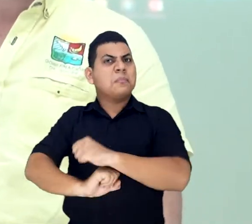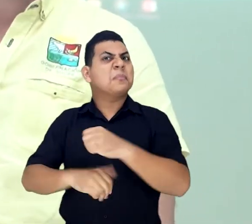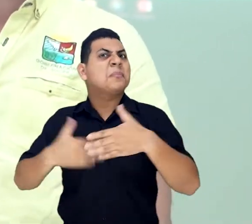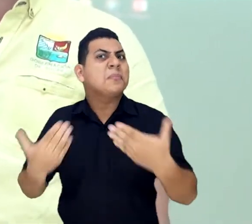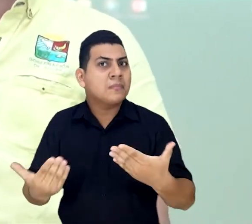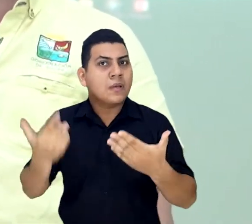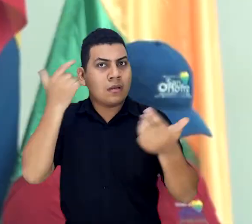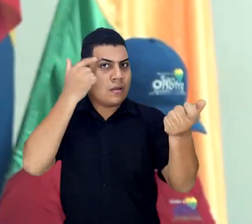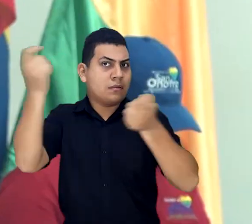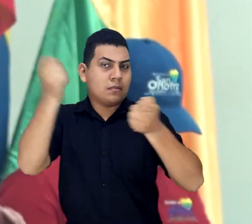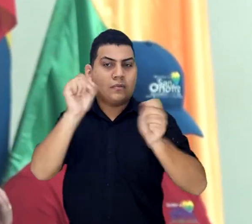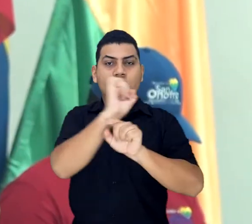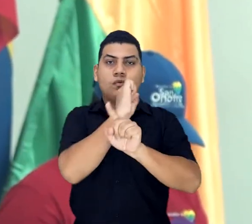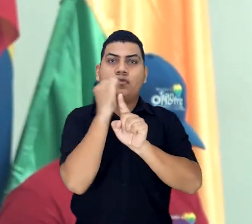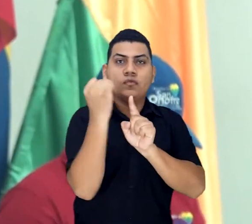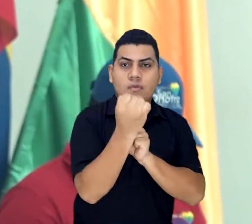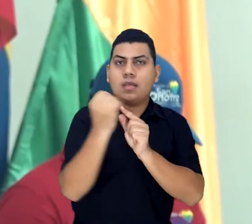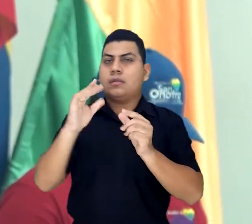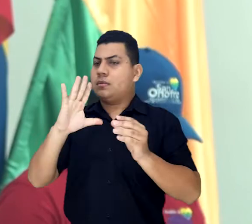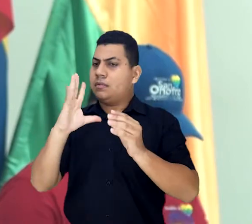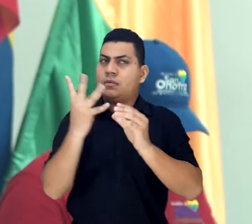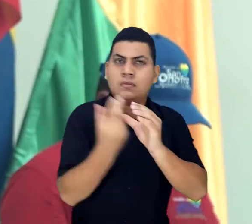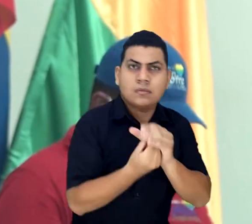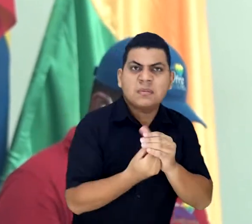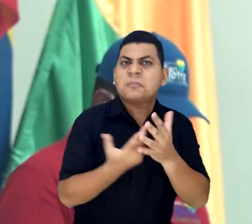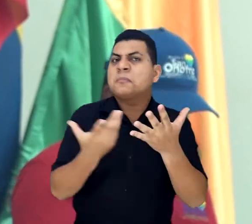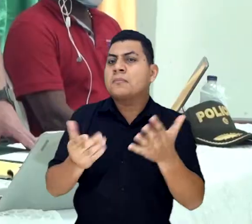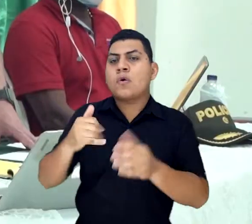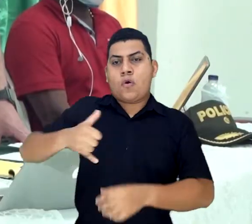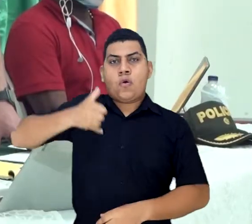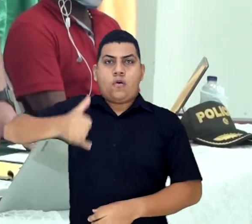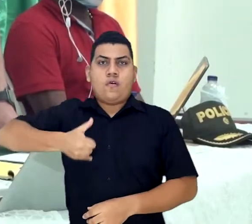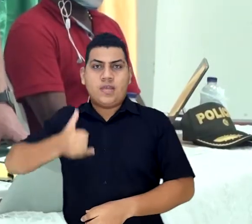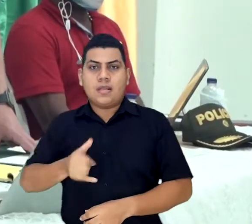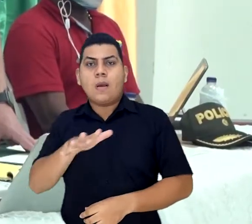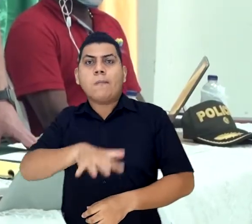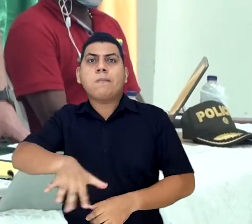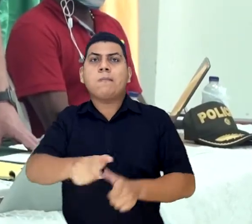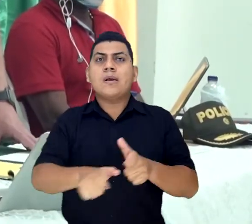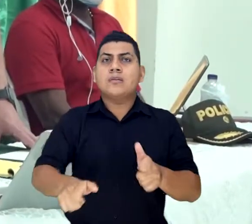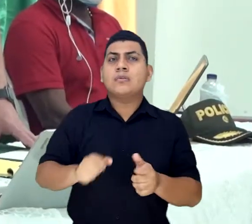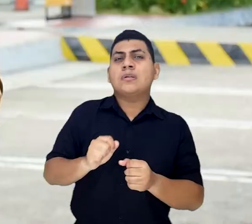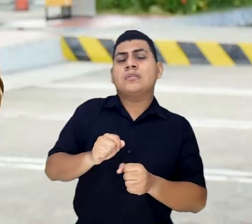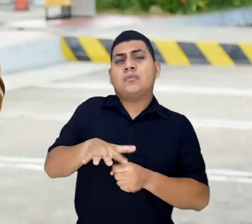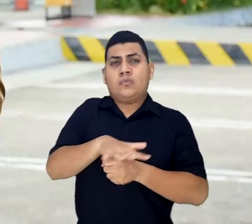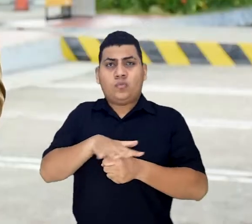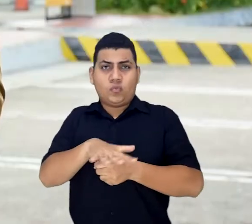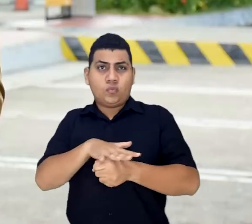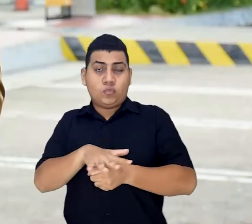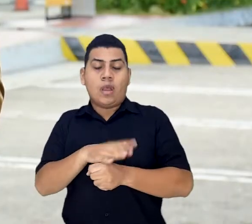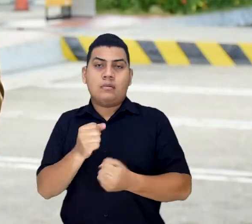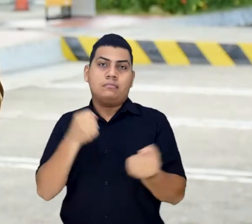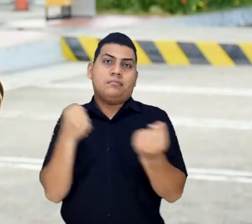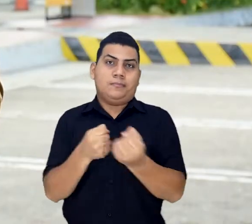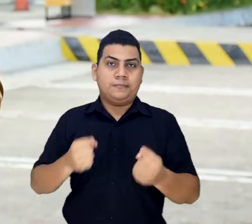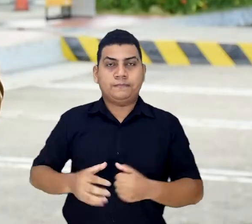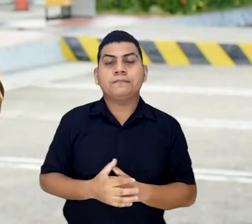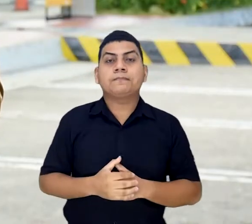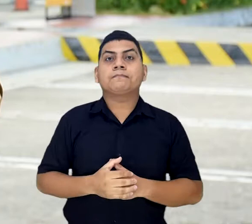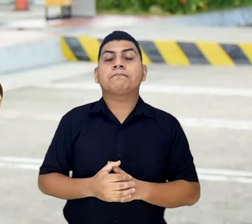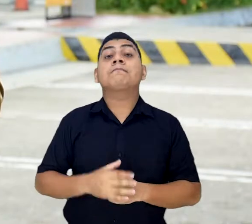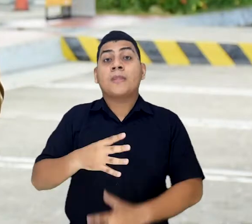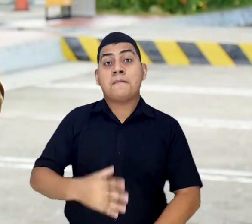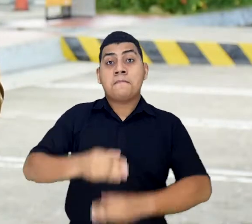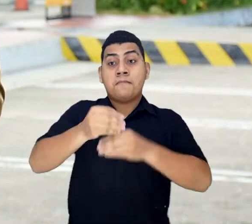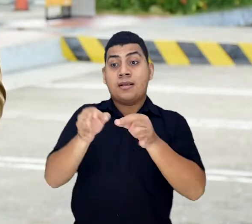unas alternativas sociales e integrales dirigidas a jóvenes y población vulnerable. Igualmente, el municipio de San